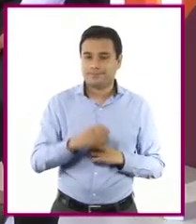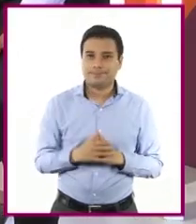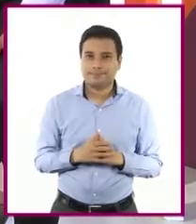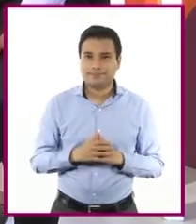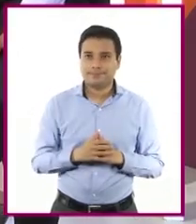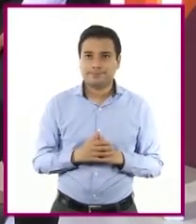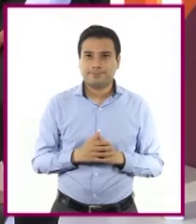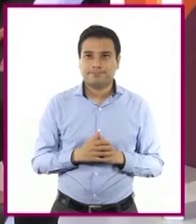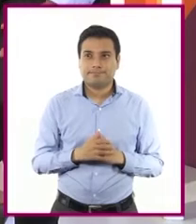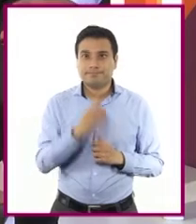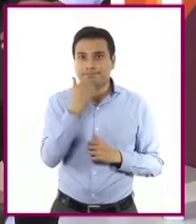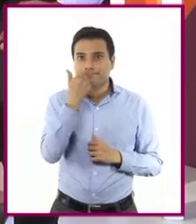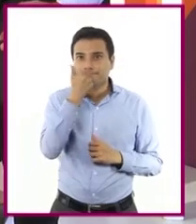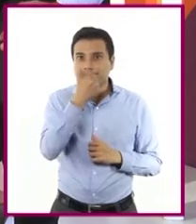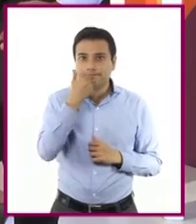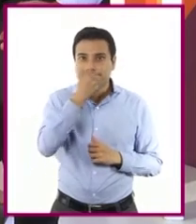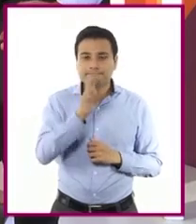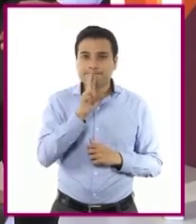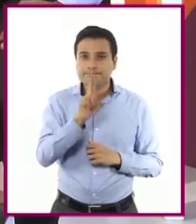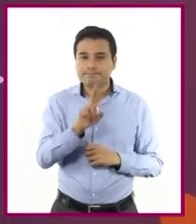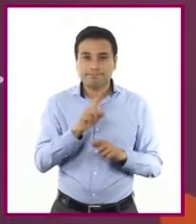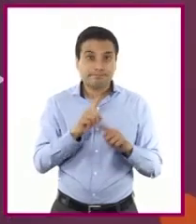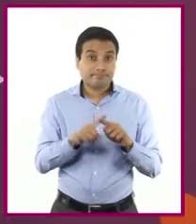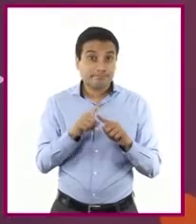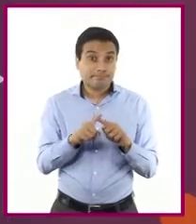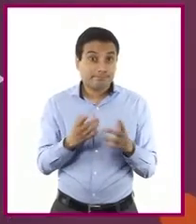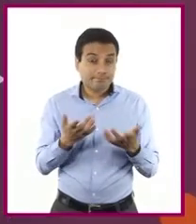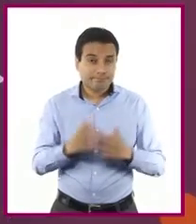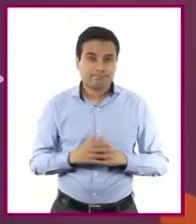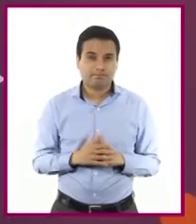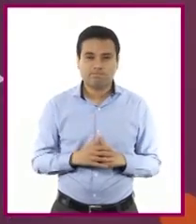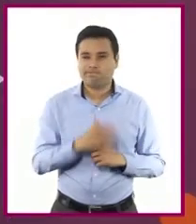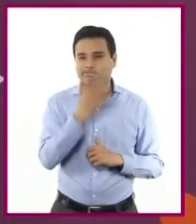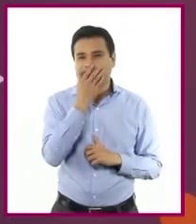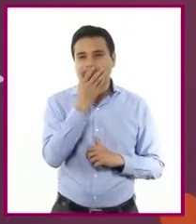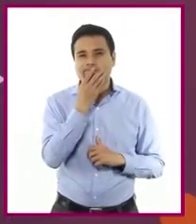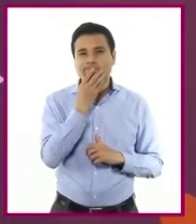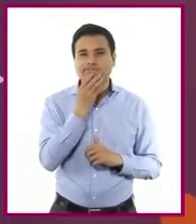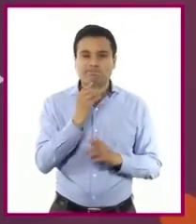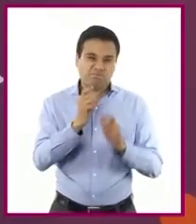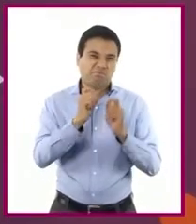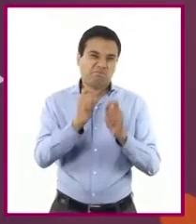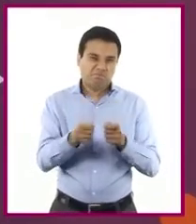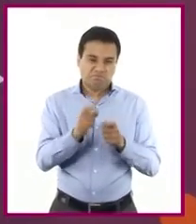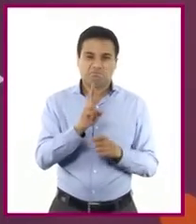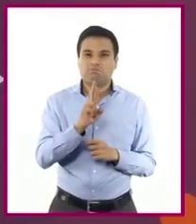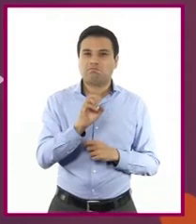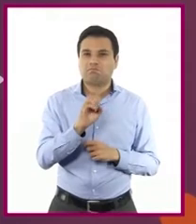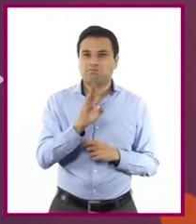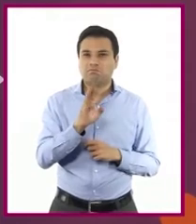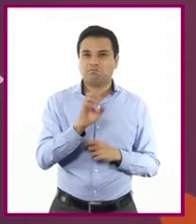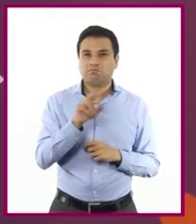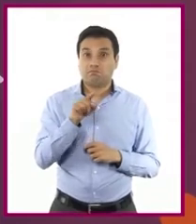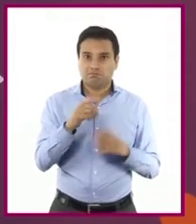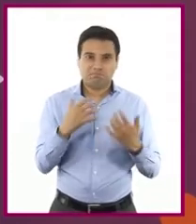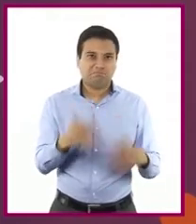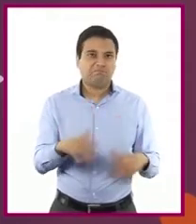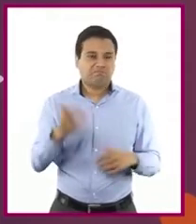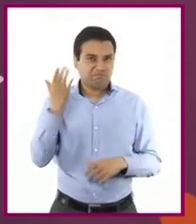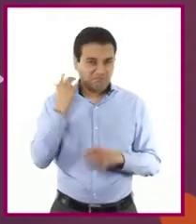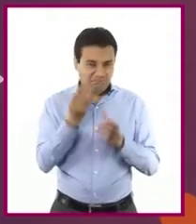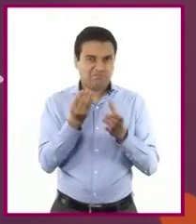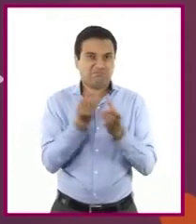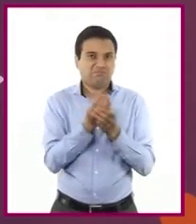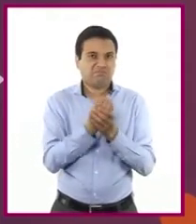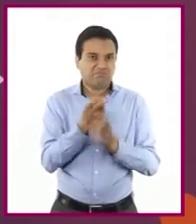alumno elige para que responda esta pregunta? Voy con Roberto, ya que en clase tuvo una excelente